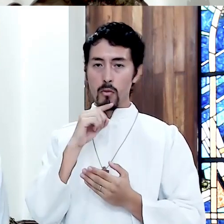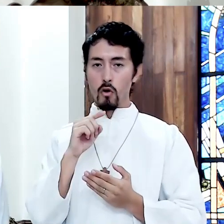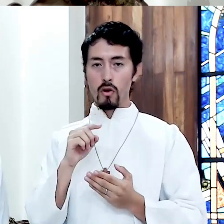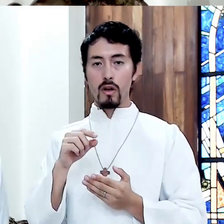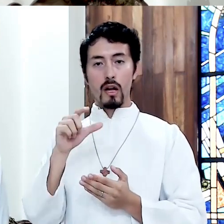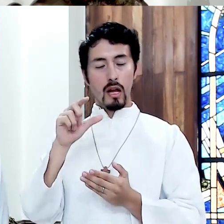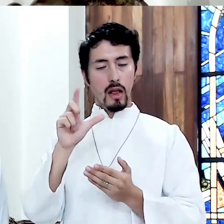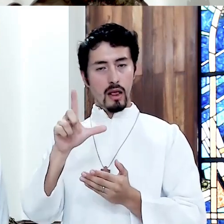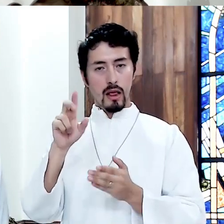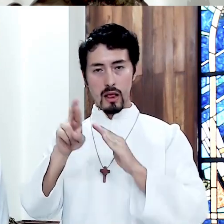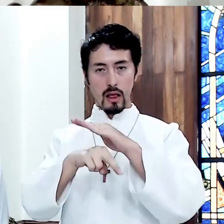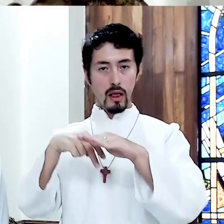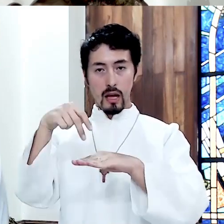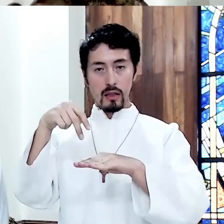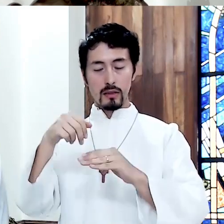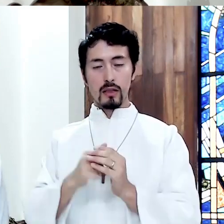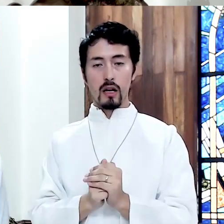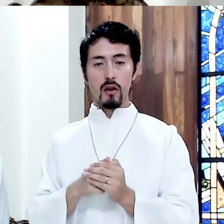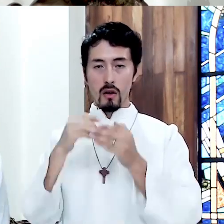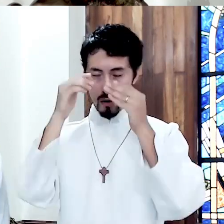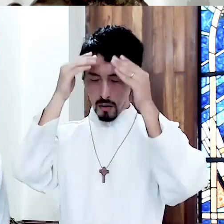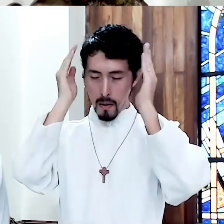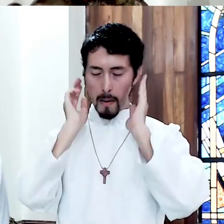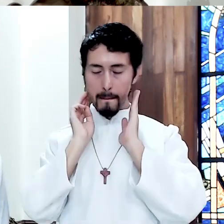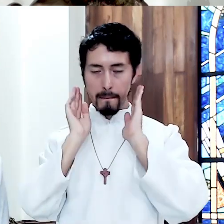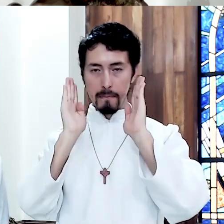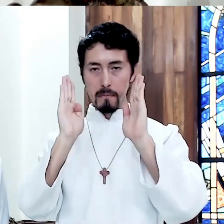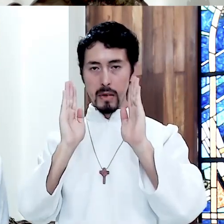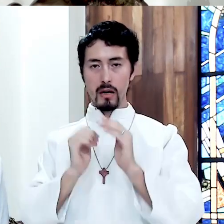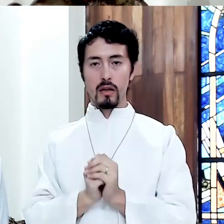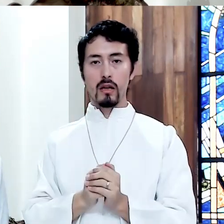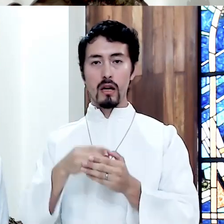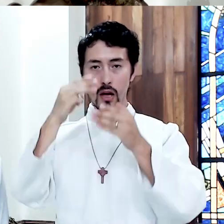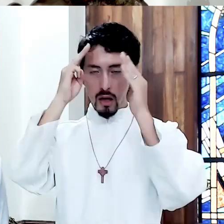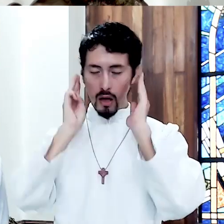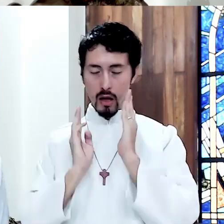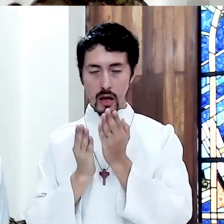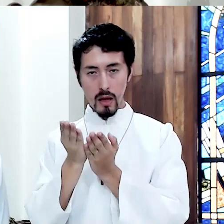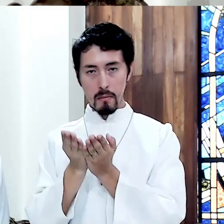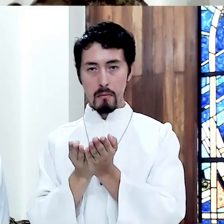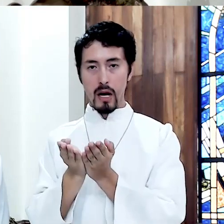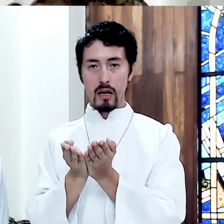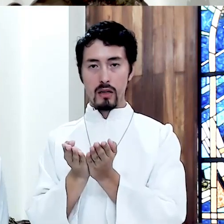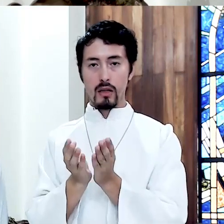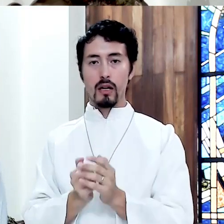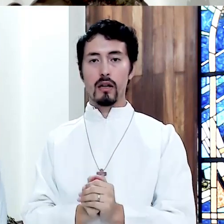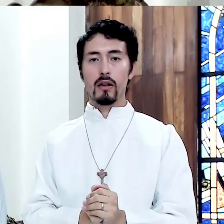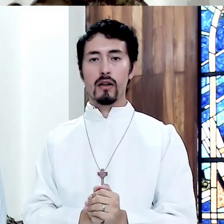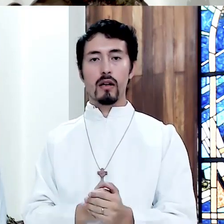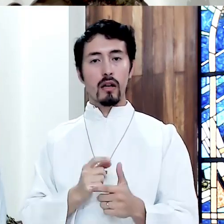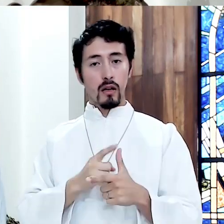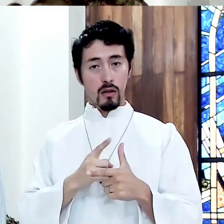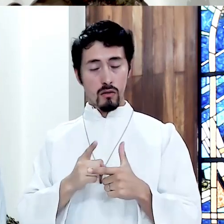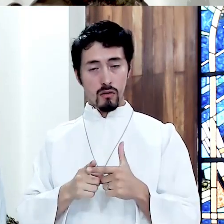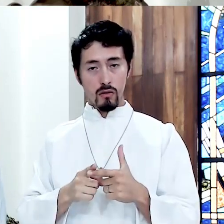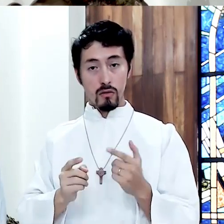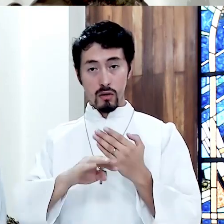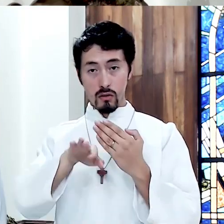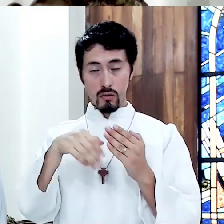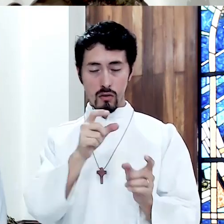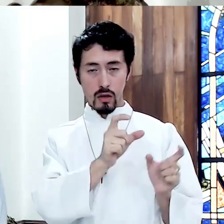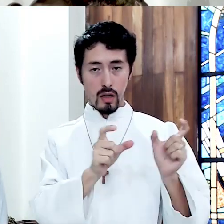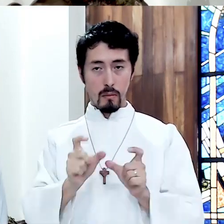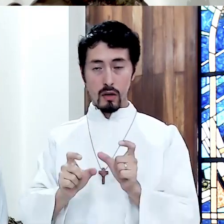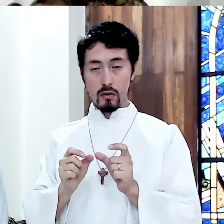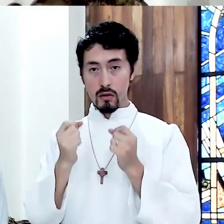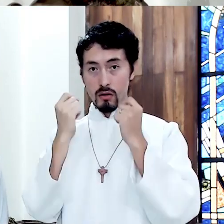muerto Lázaro, le produce en él unas lágrimas, que todo el mundo se queda sorprendido, admirado, y